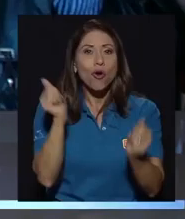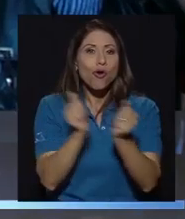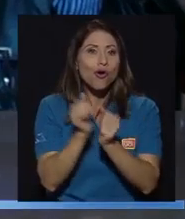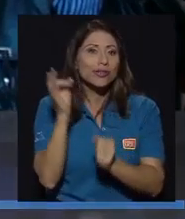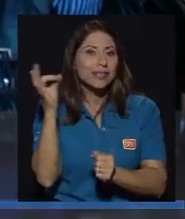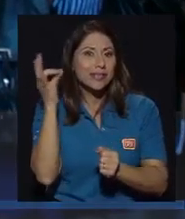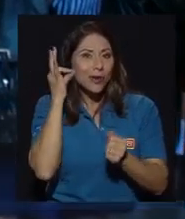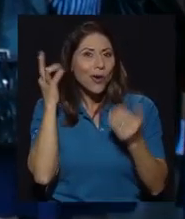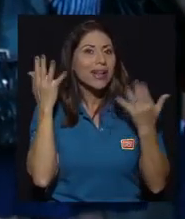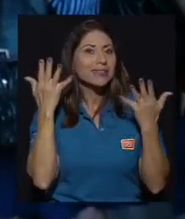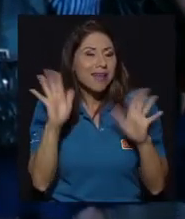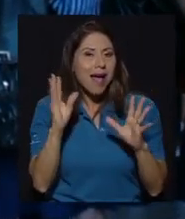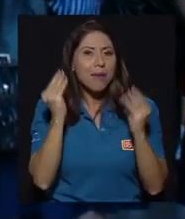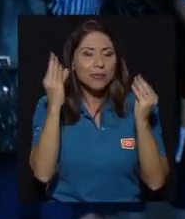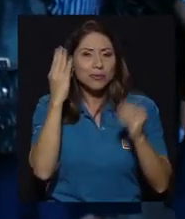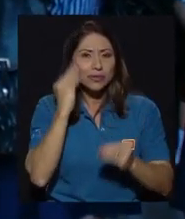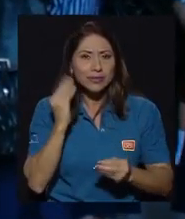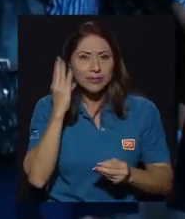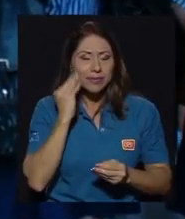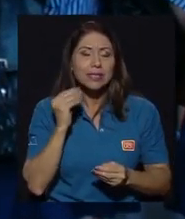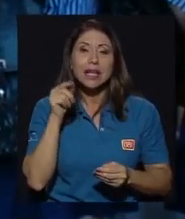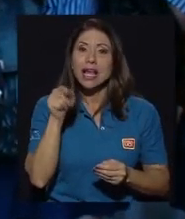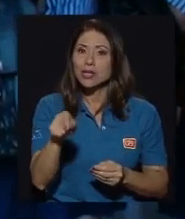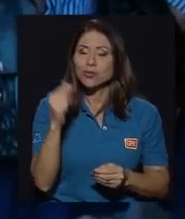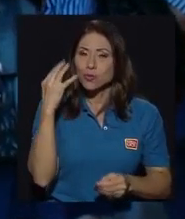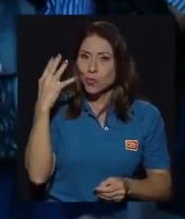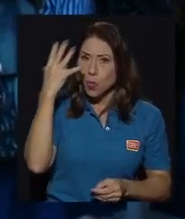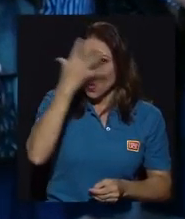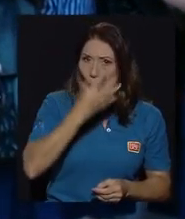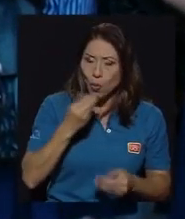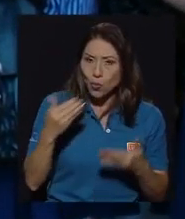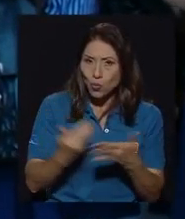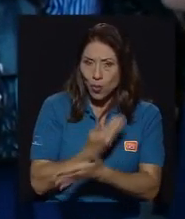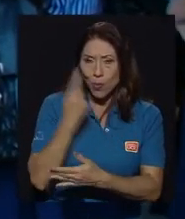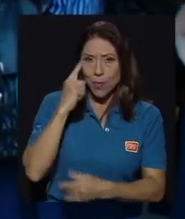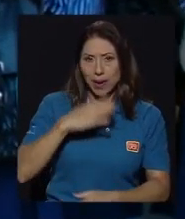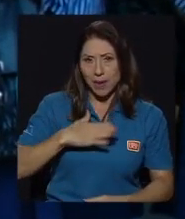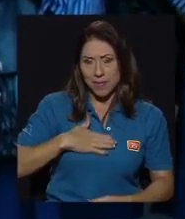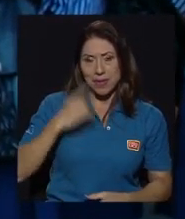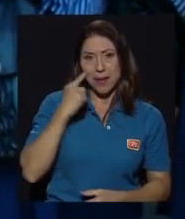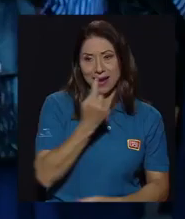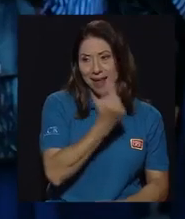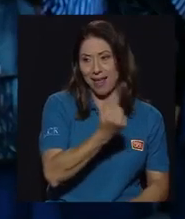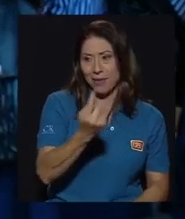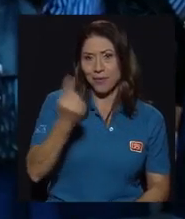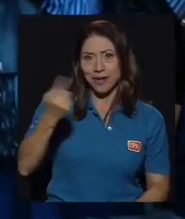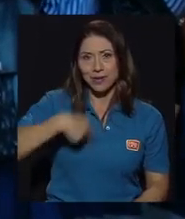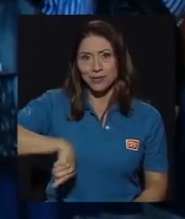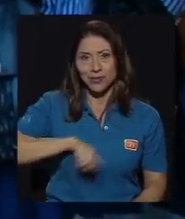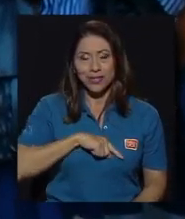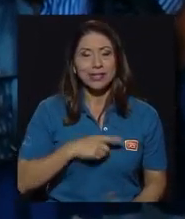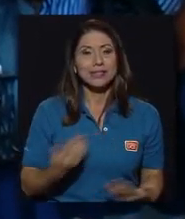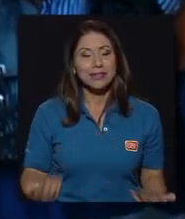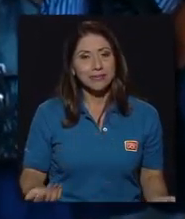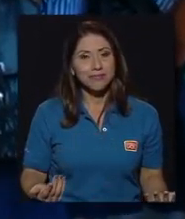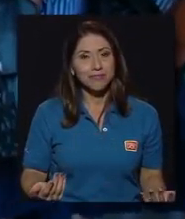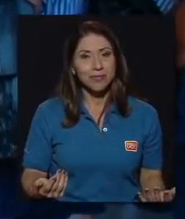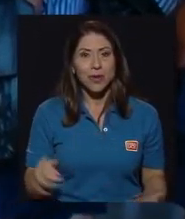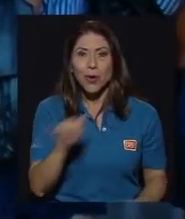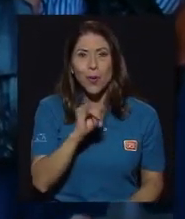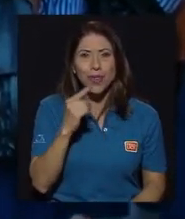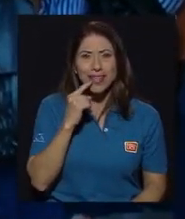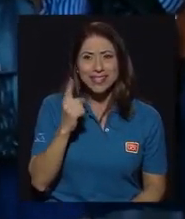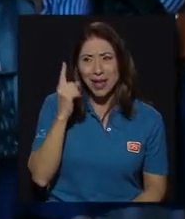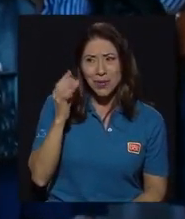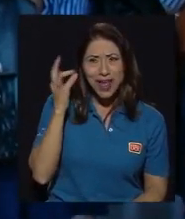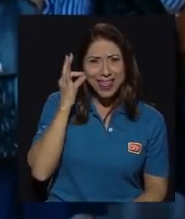con señoras de ya con mucha experiencia es algo bonito y nuevo para mí, para cada una de nosotras. Y